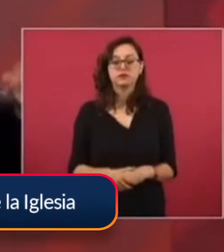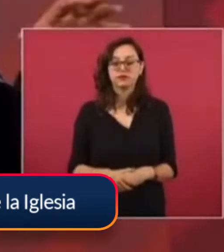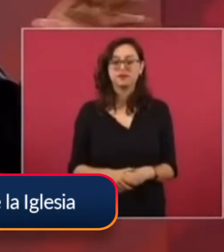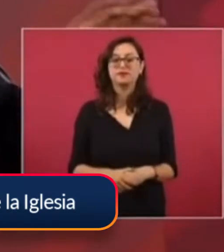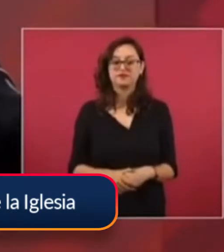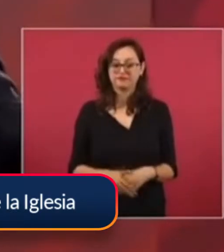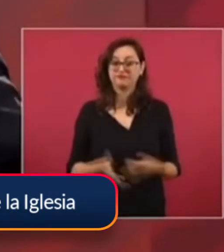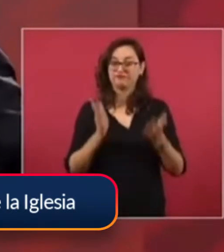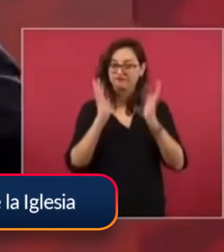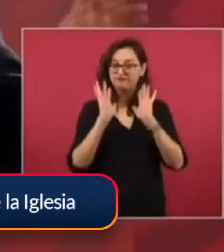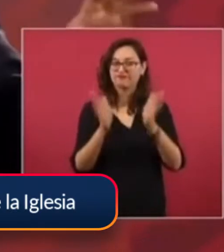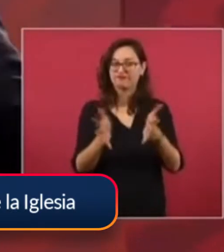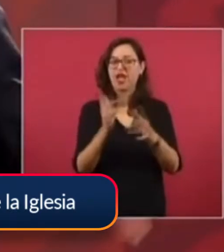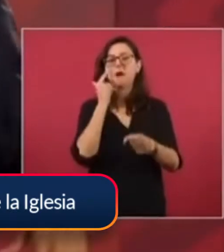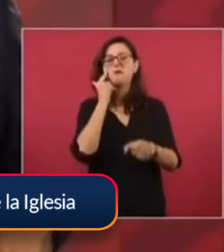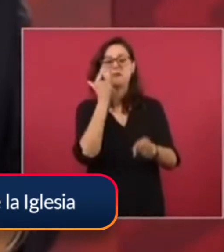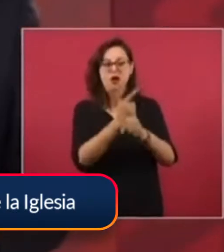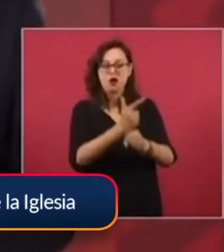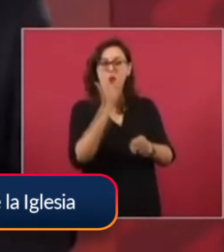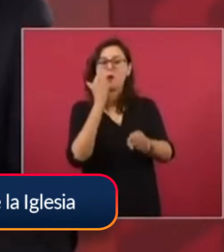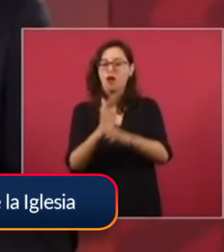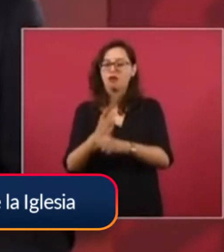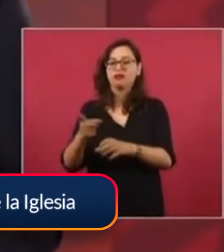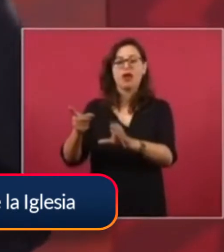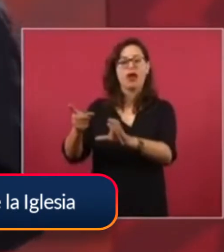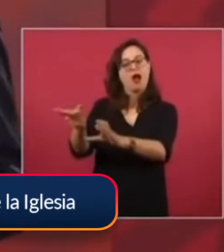la mano negra, ¿no?,